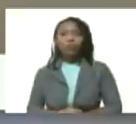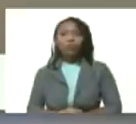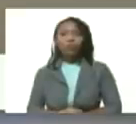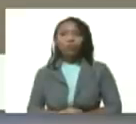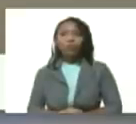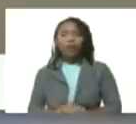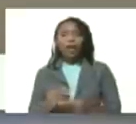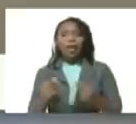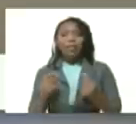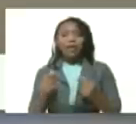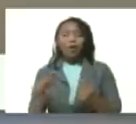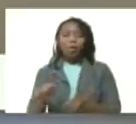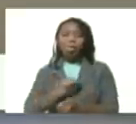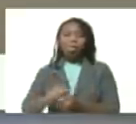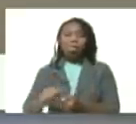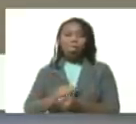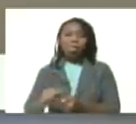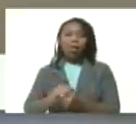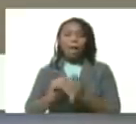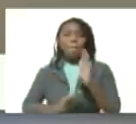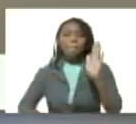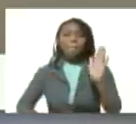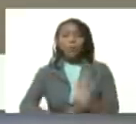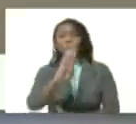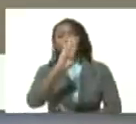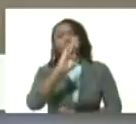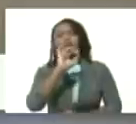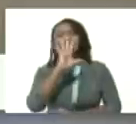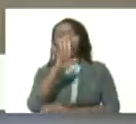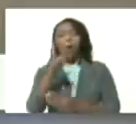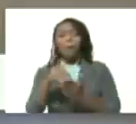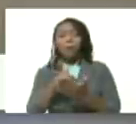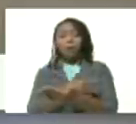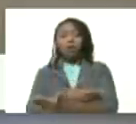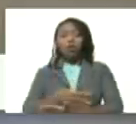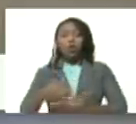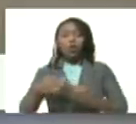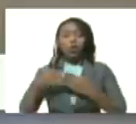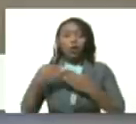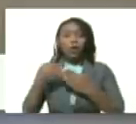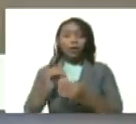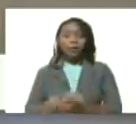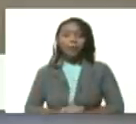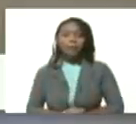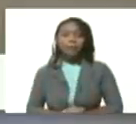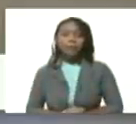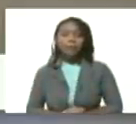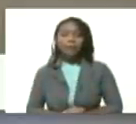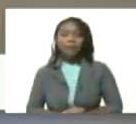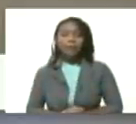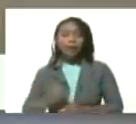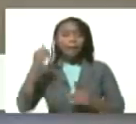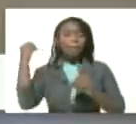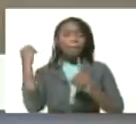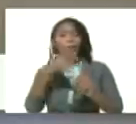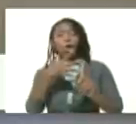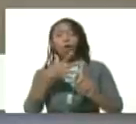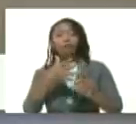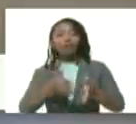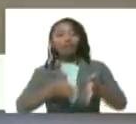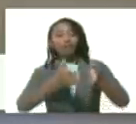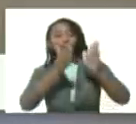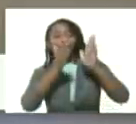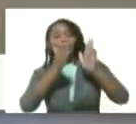El monto del lavado de activos superó los 5.000 millones de dólares. El impacto en infraestructura